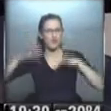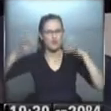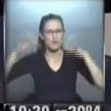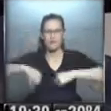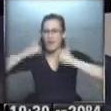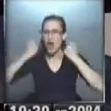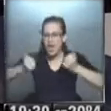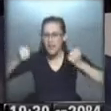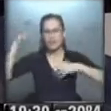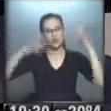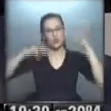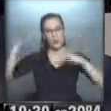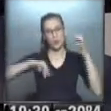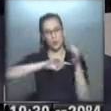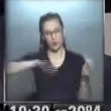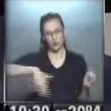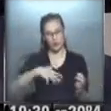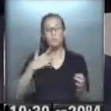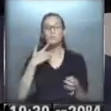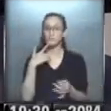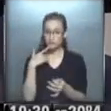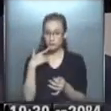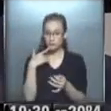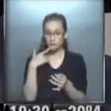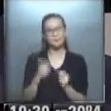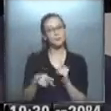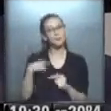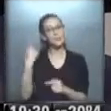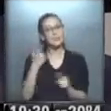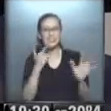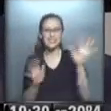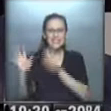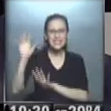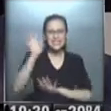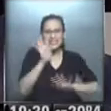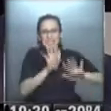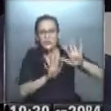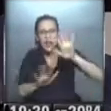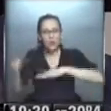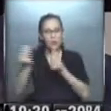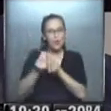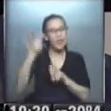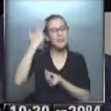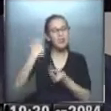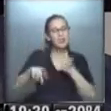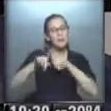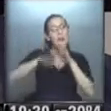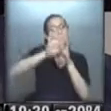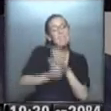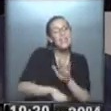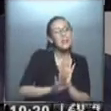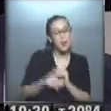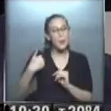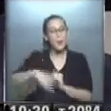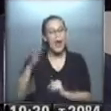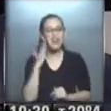bastante intensas aquí a la ciudad de Buenos Aires. Amaneceremos con una jornada muy nublada, mucha nubosidad, 18 grados la temperatura mínima. Por la